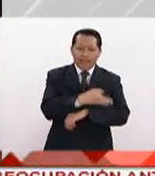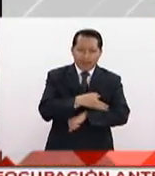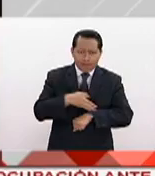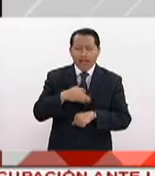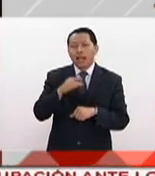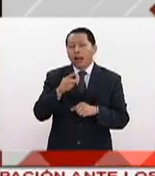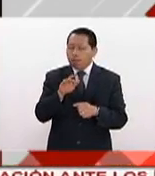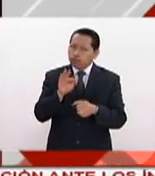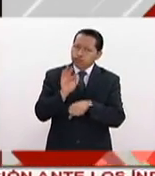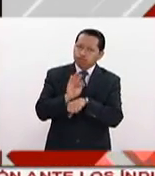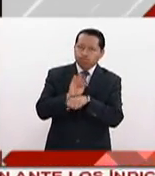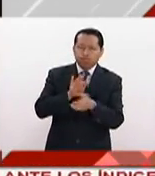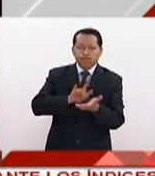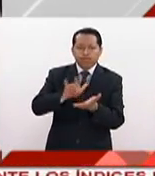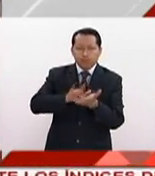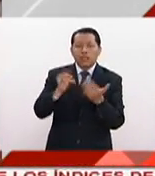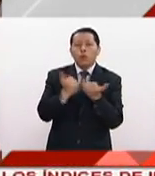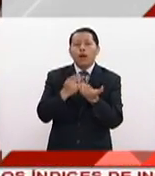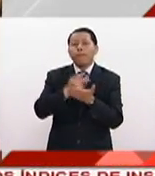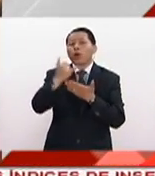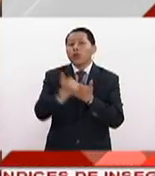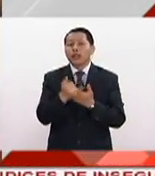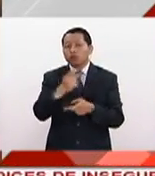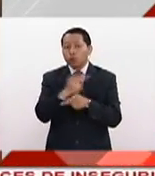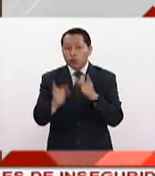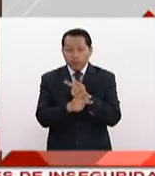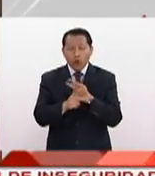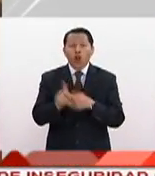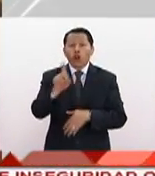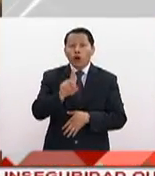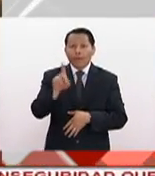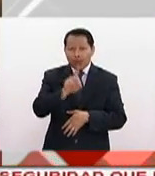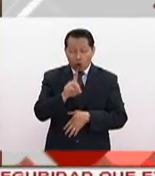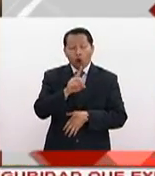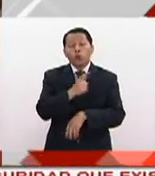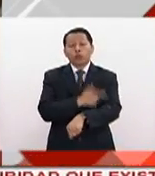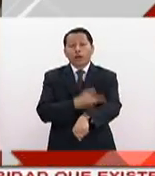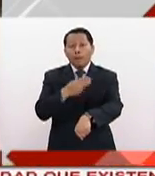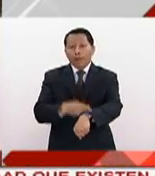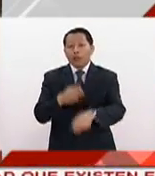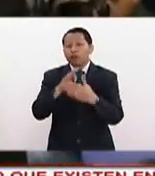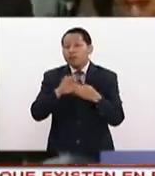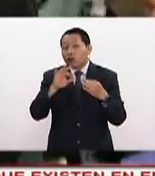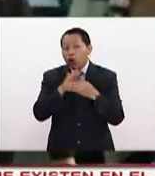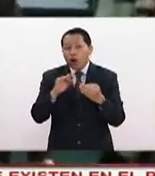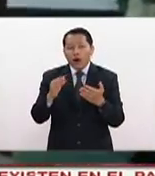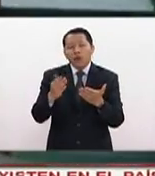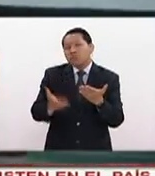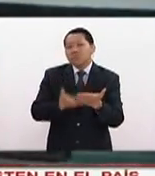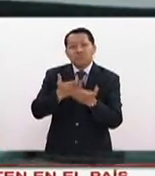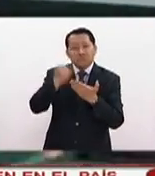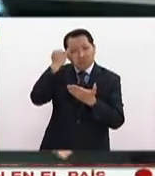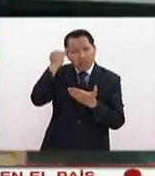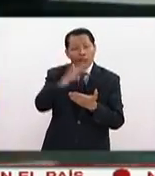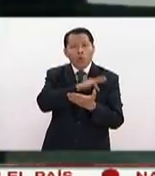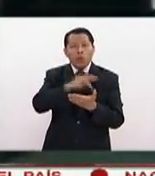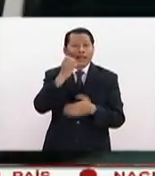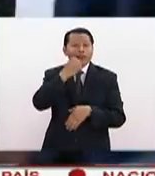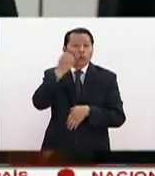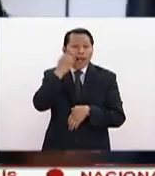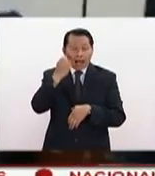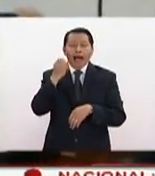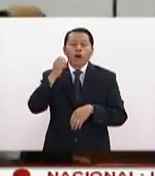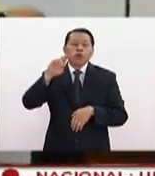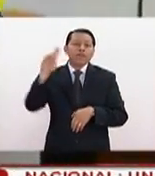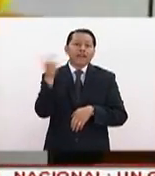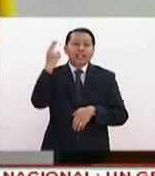apoyar proyectos productivos. El domingo, en Gustavo Amadero, habló sobre su propuesta de construir al menos una escuela de educación